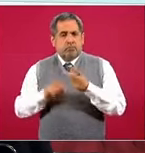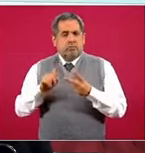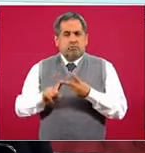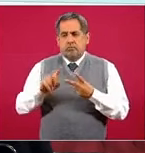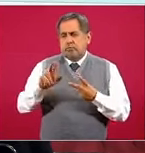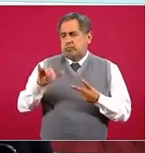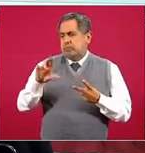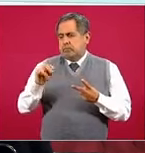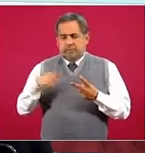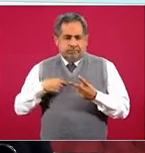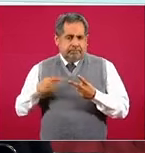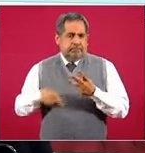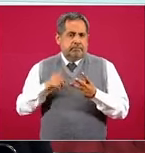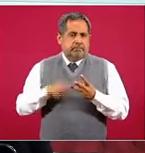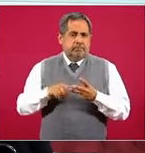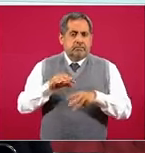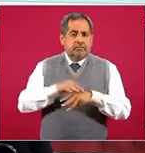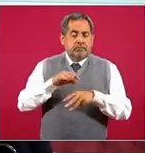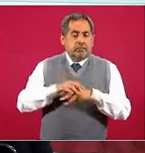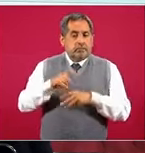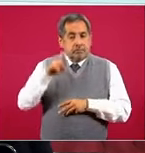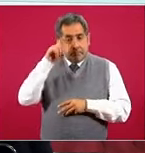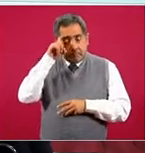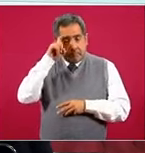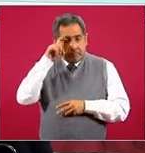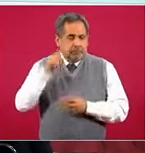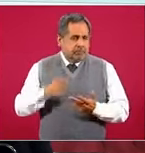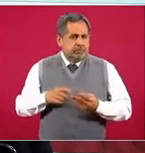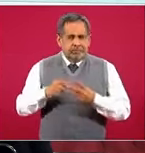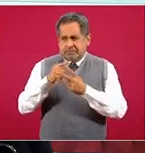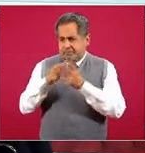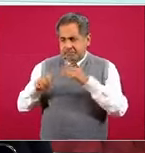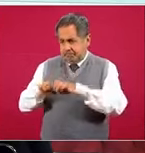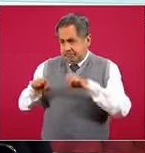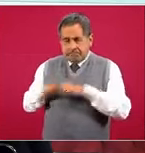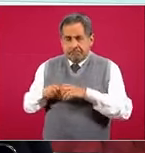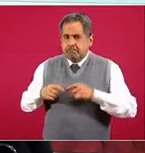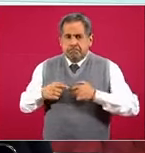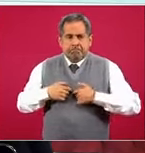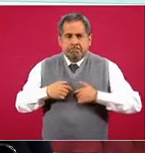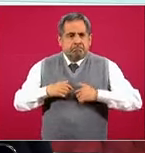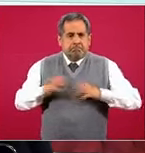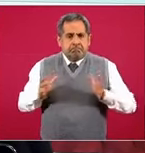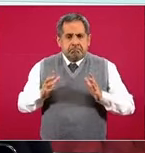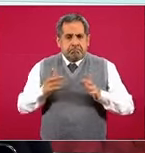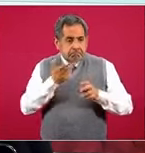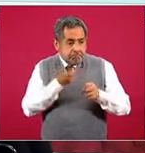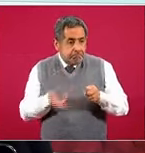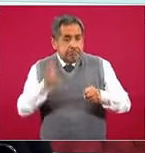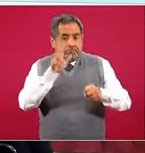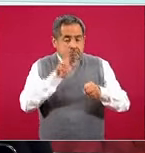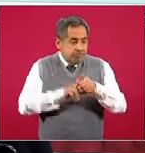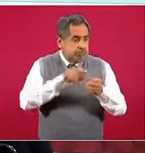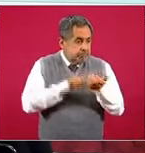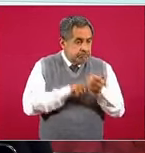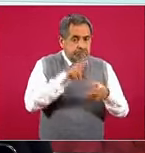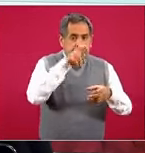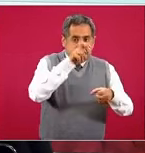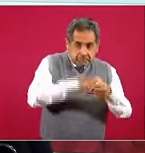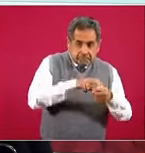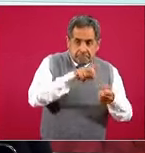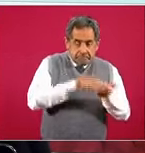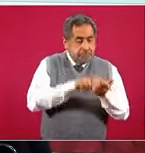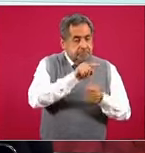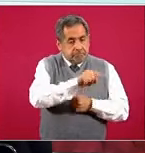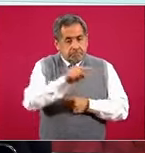Ricardo Cortés, el doctor López-Gatell, todo el equipo, no estamos en los hospitales y en las unidades de